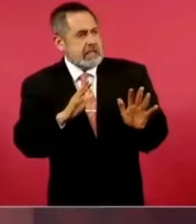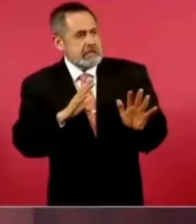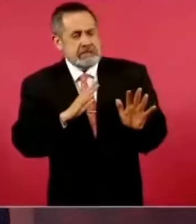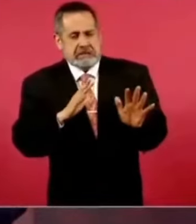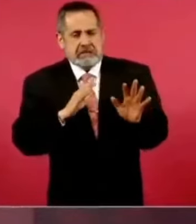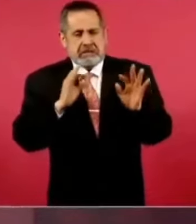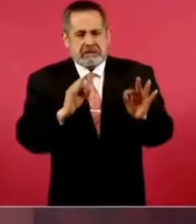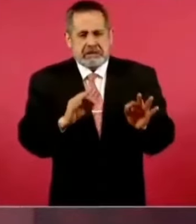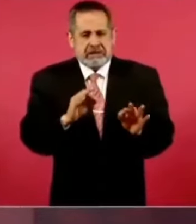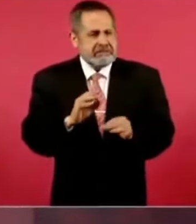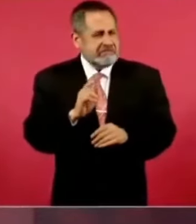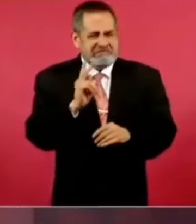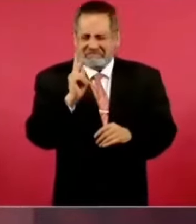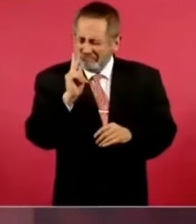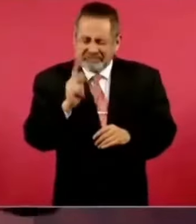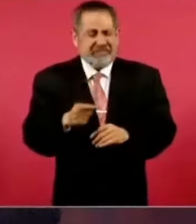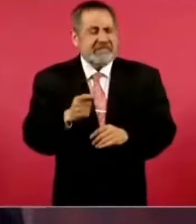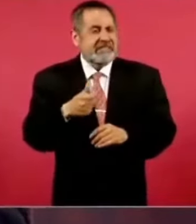pues muy parecido